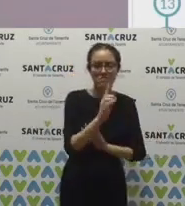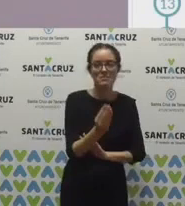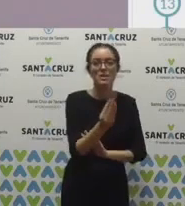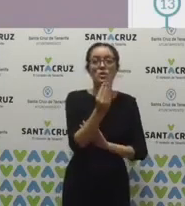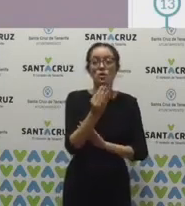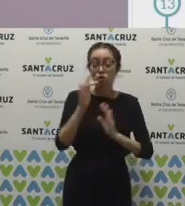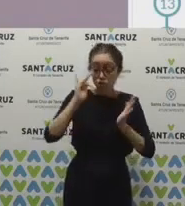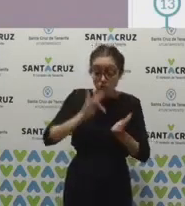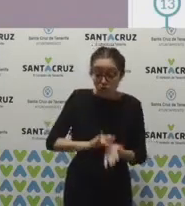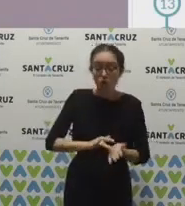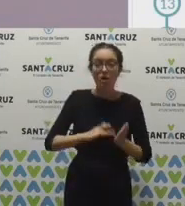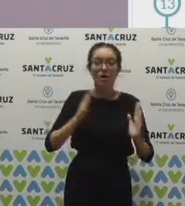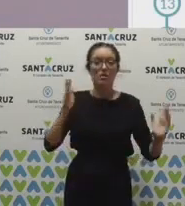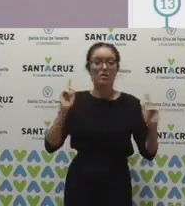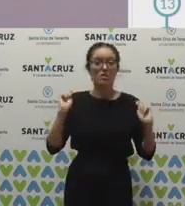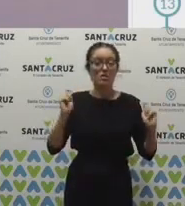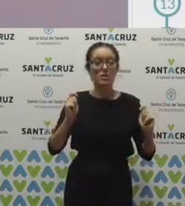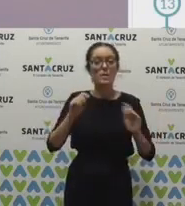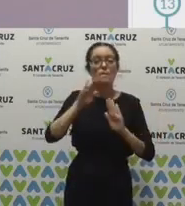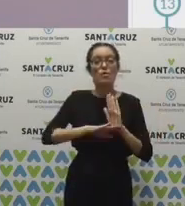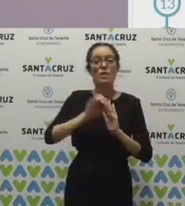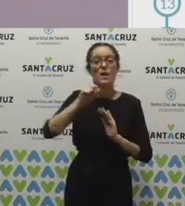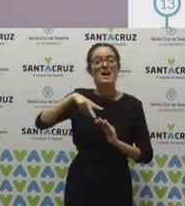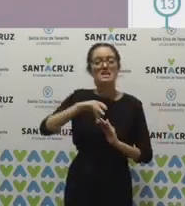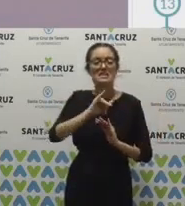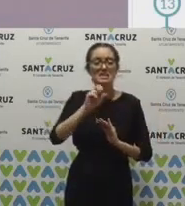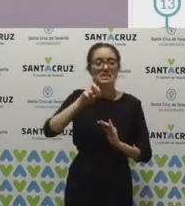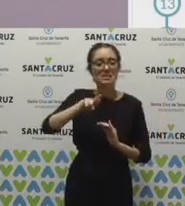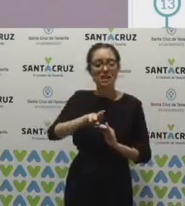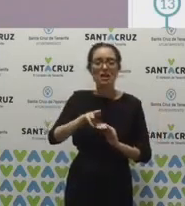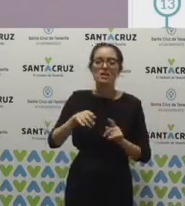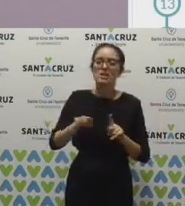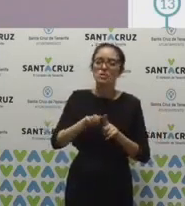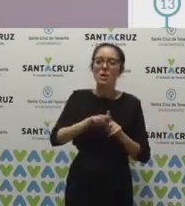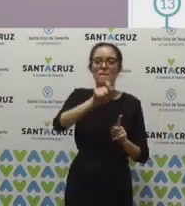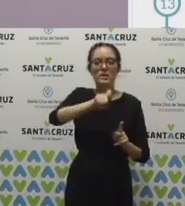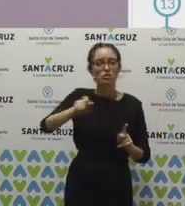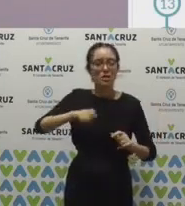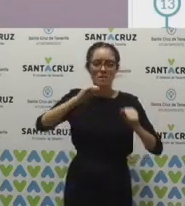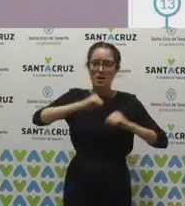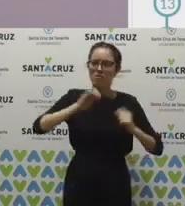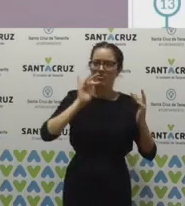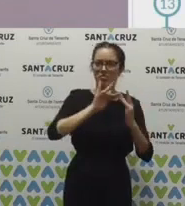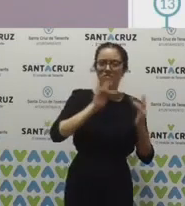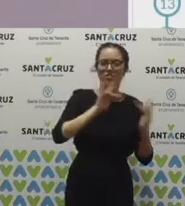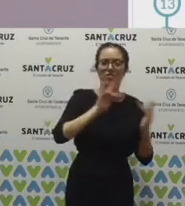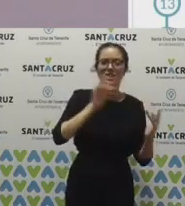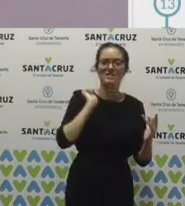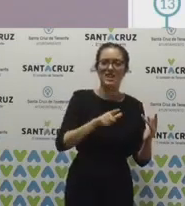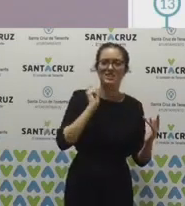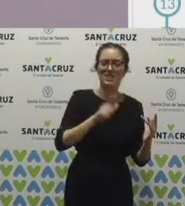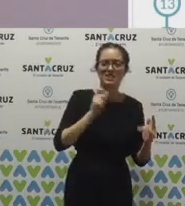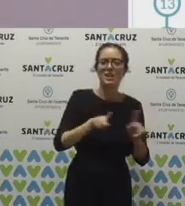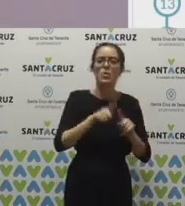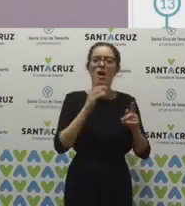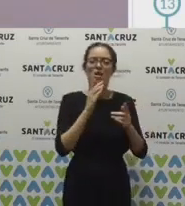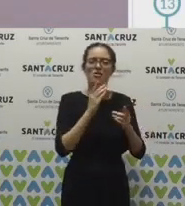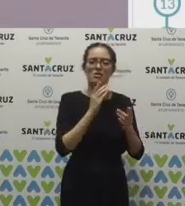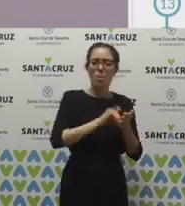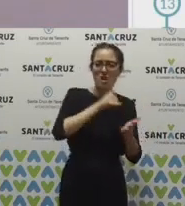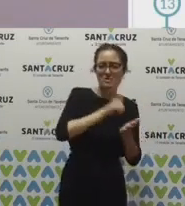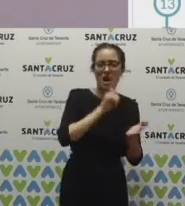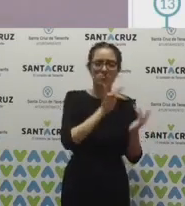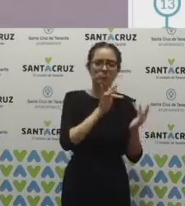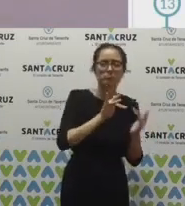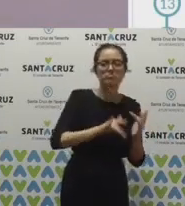alarma el programa ansina ha reforzado su contacto diario con las personas mayores mediante la realización de clases vía whatsapp llamadas